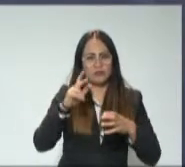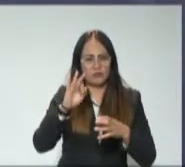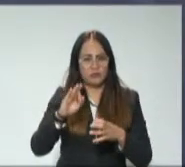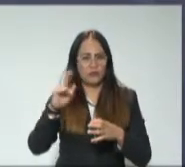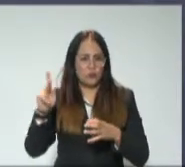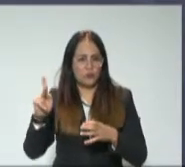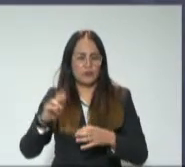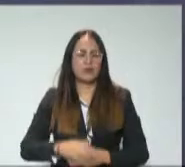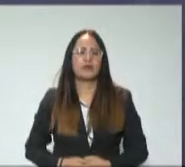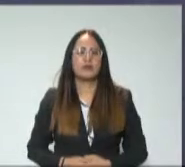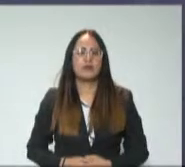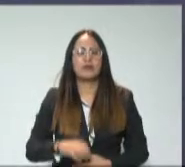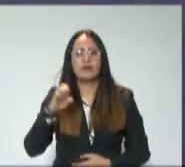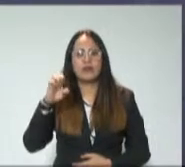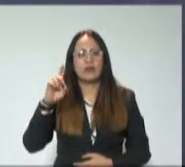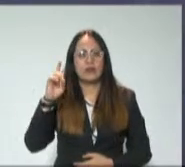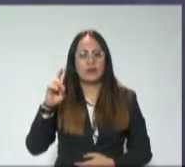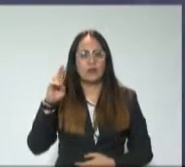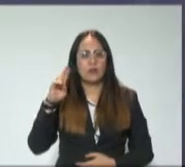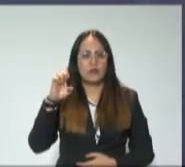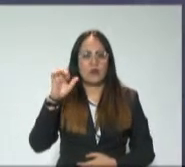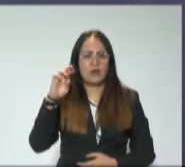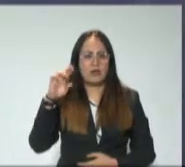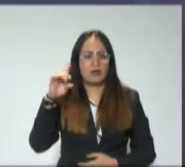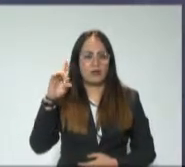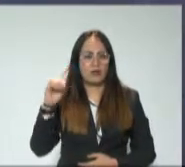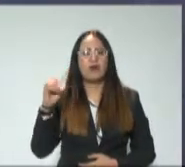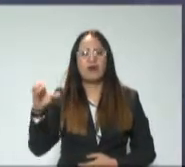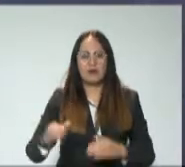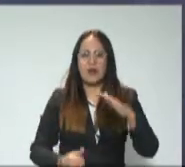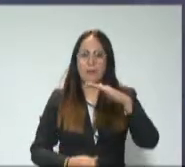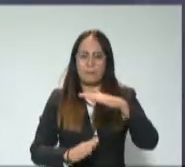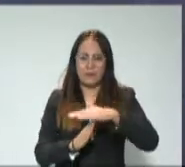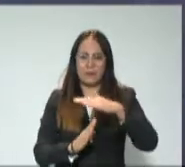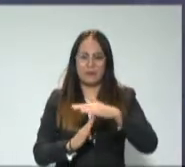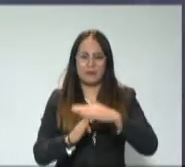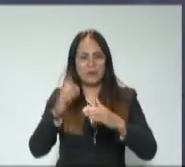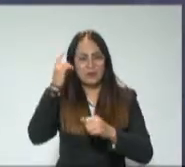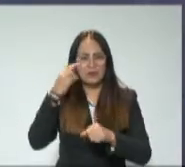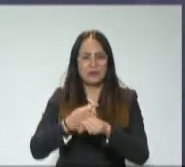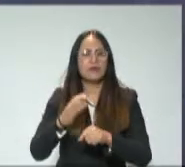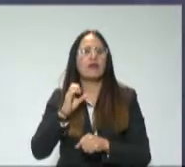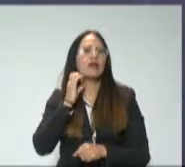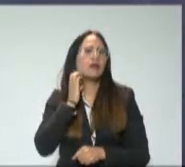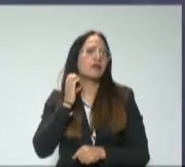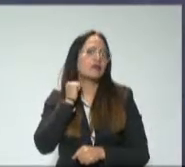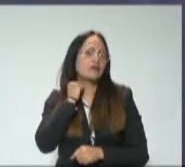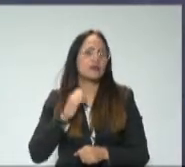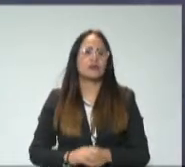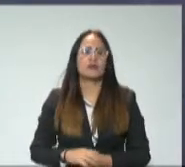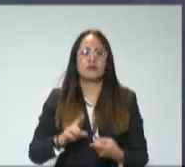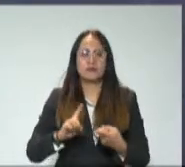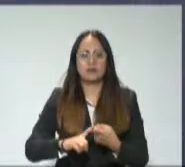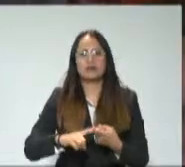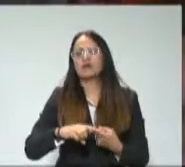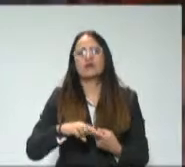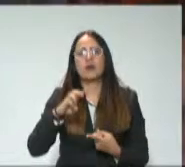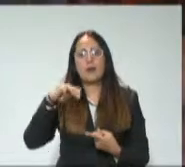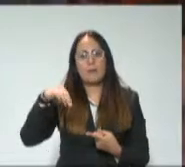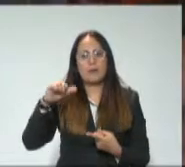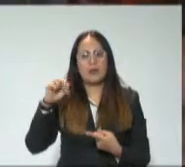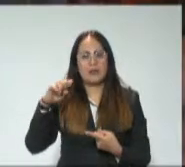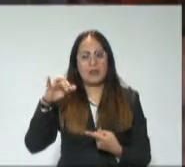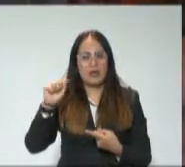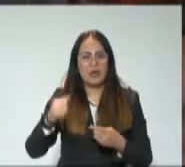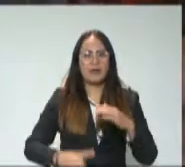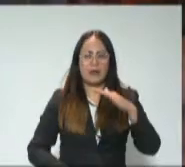Ramírez Aguilar presidente de la mesa directiva de la cámara de senadores a Dulce María sauri presidenta de